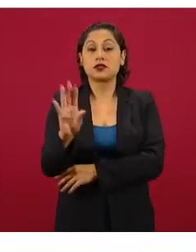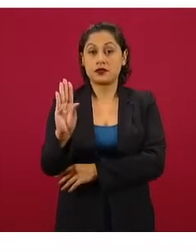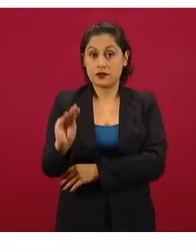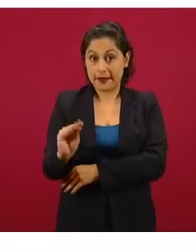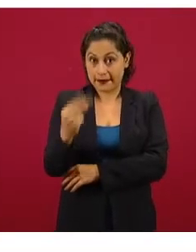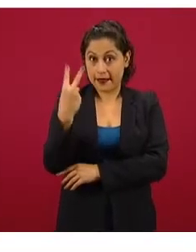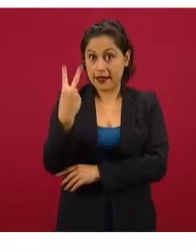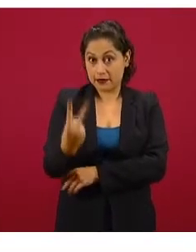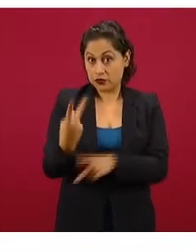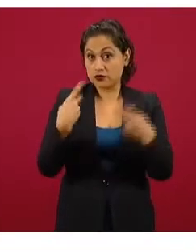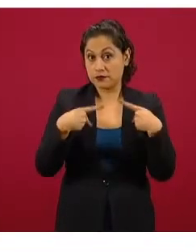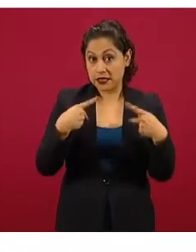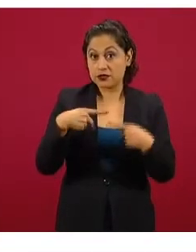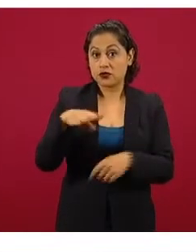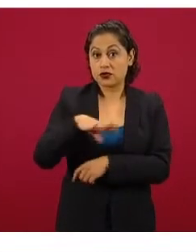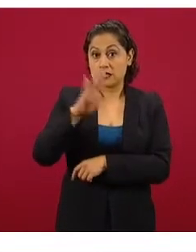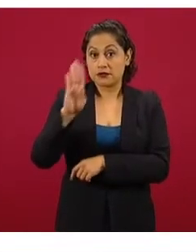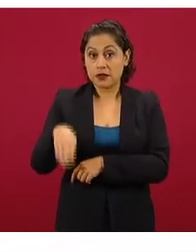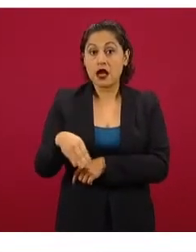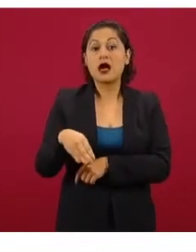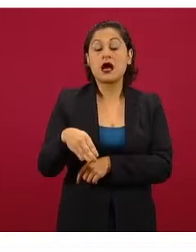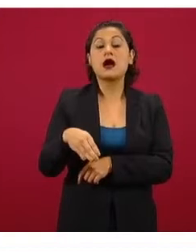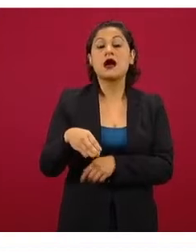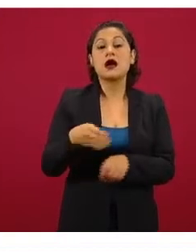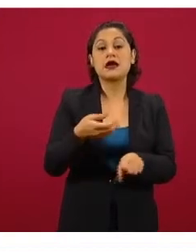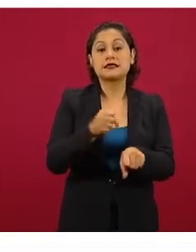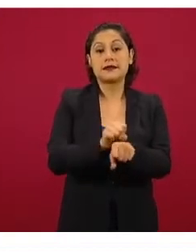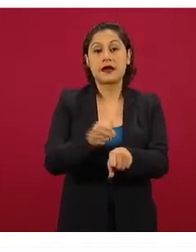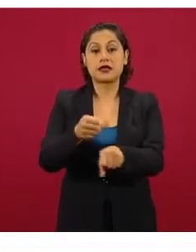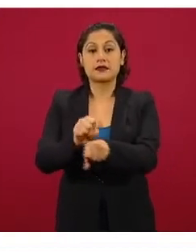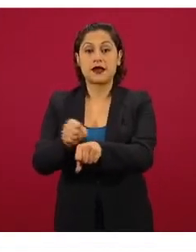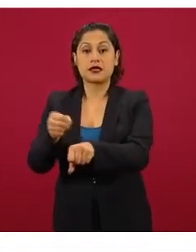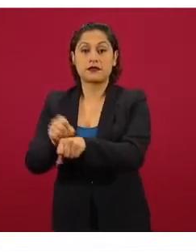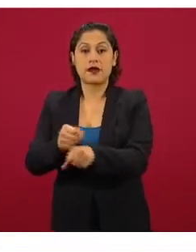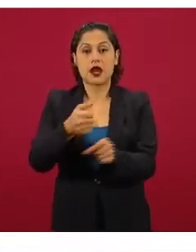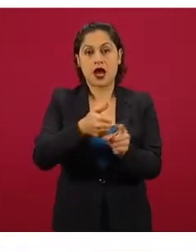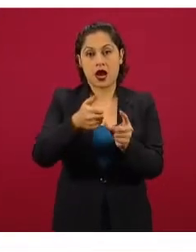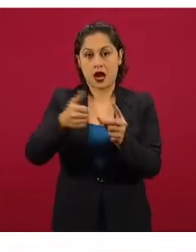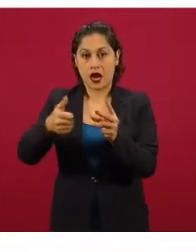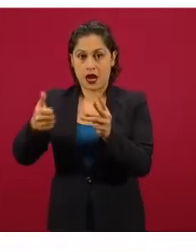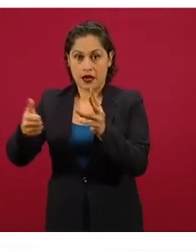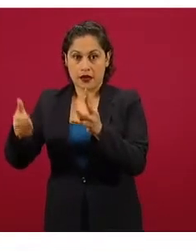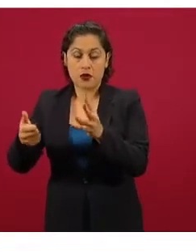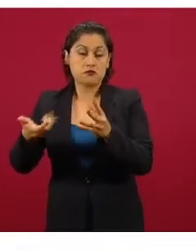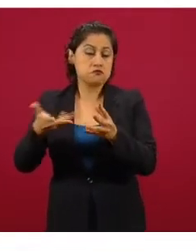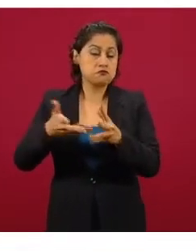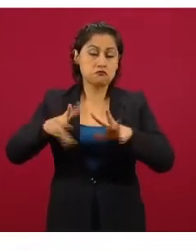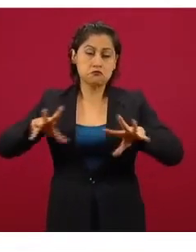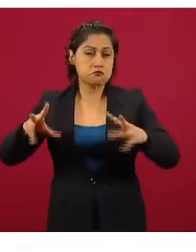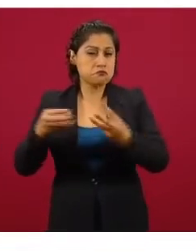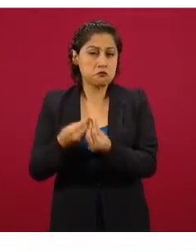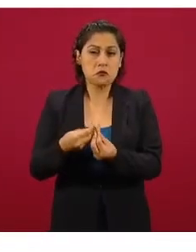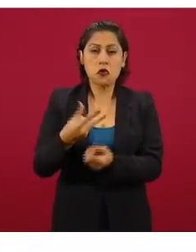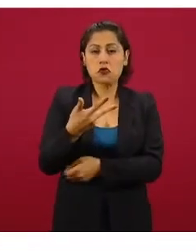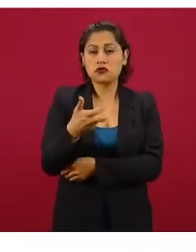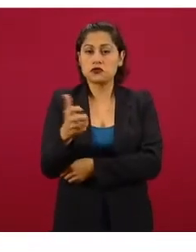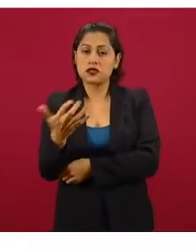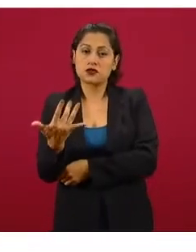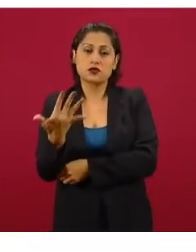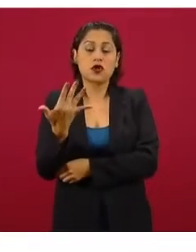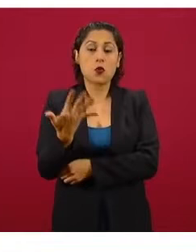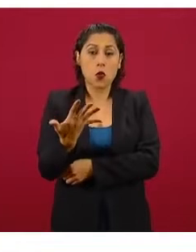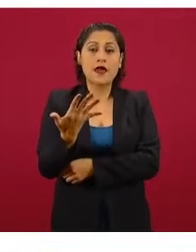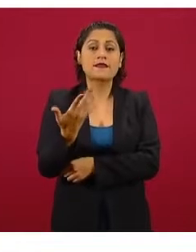5.292 defunciones por semana. Esto está por semana. Tuvimos más o menos 850 por